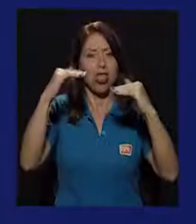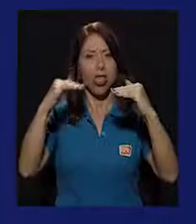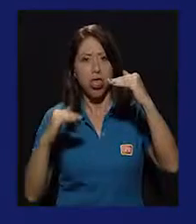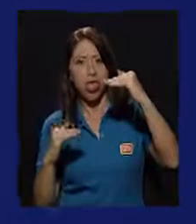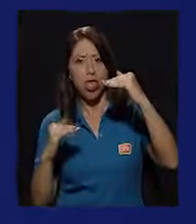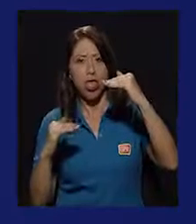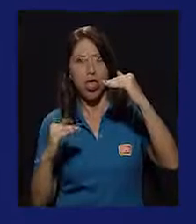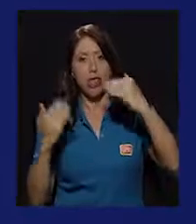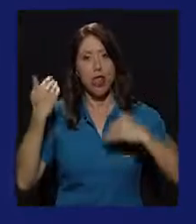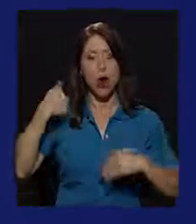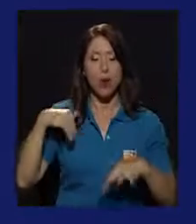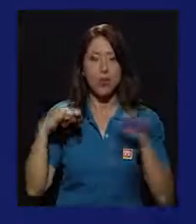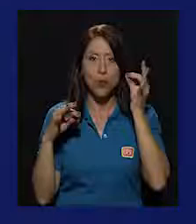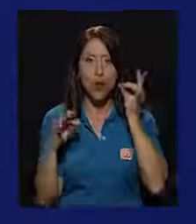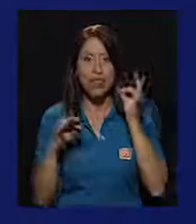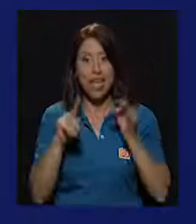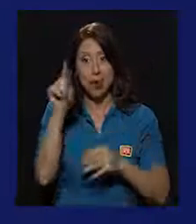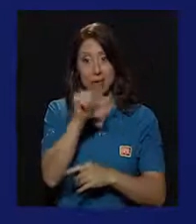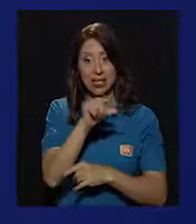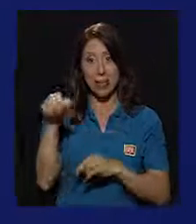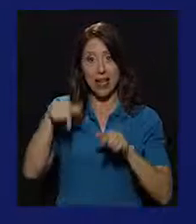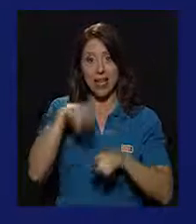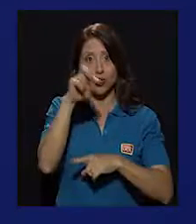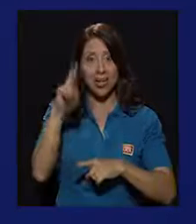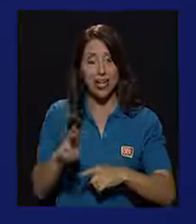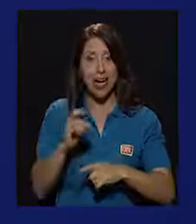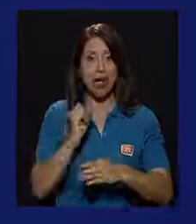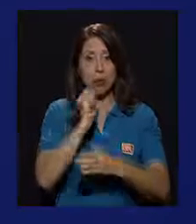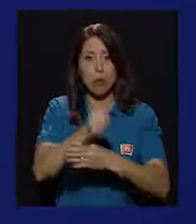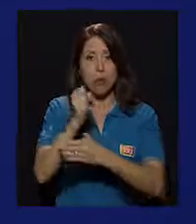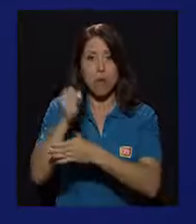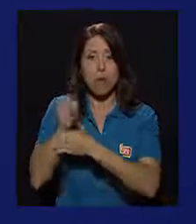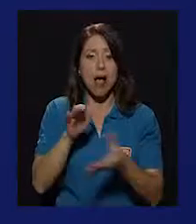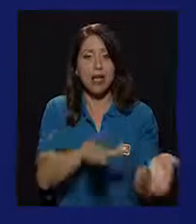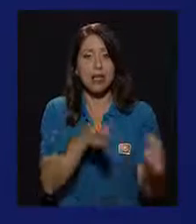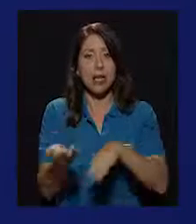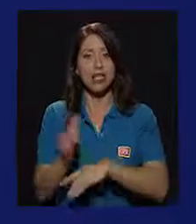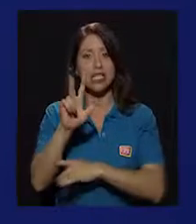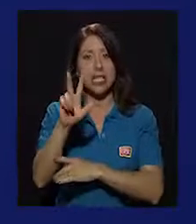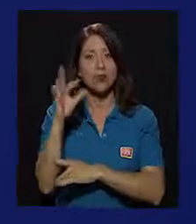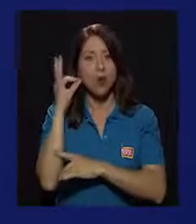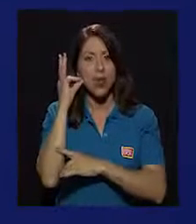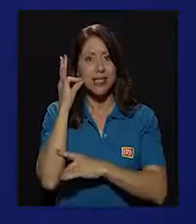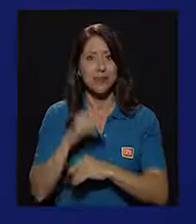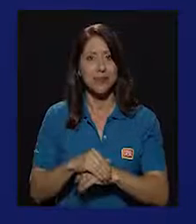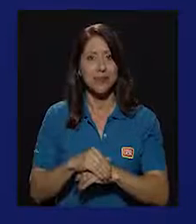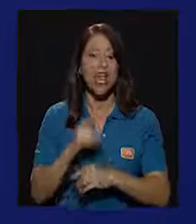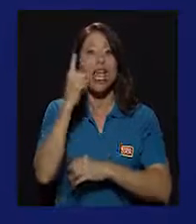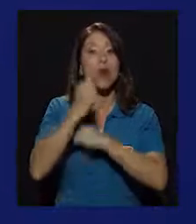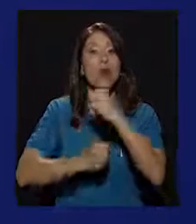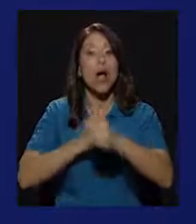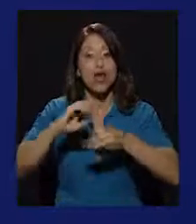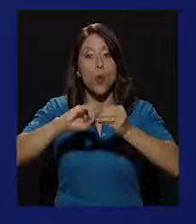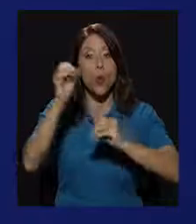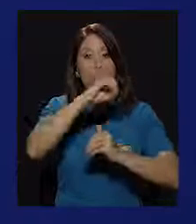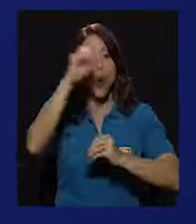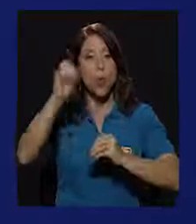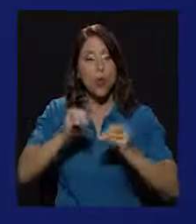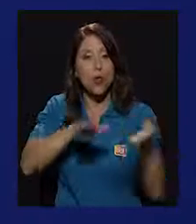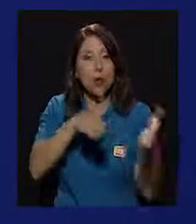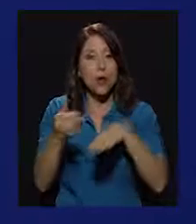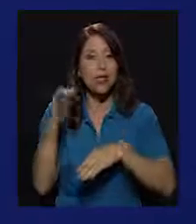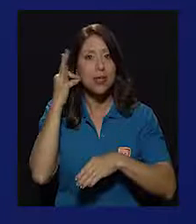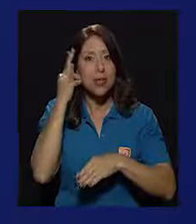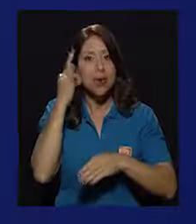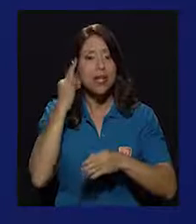entre hombres y mujeres en una sola semana en nuestro país fueron asesinadas tres mujeres y al año el promedio de